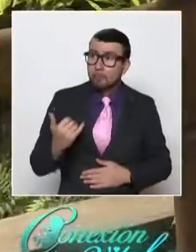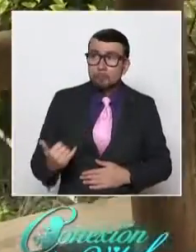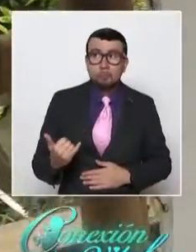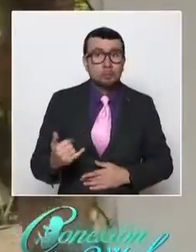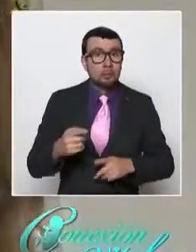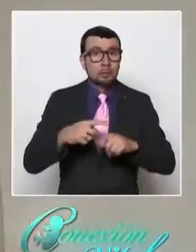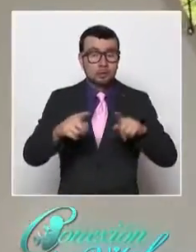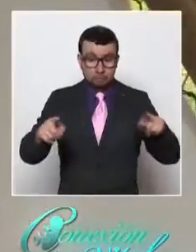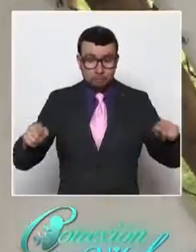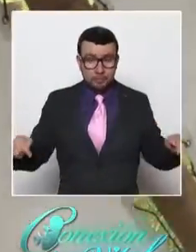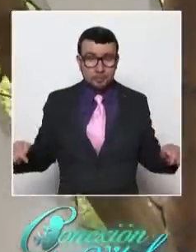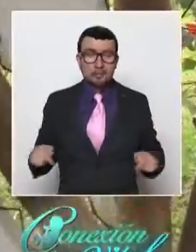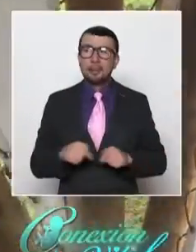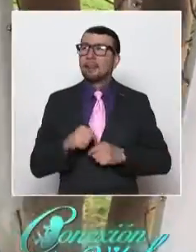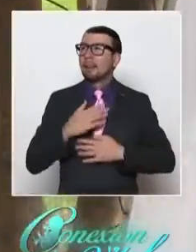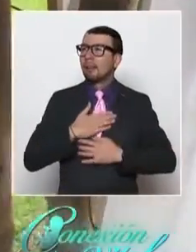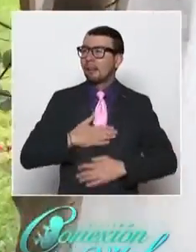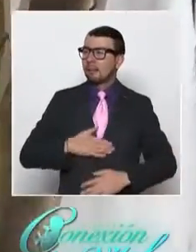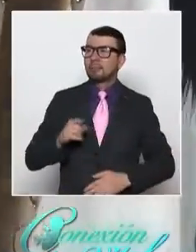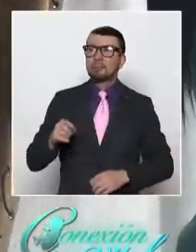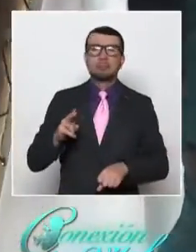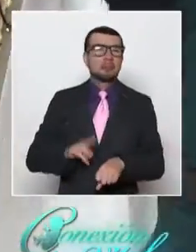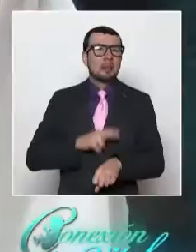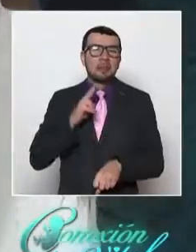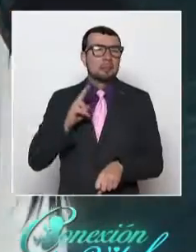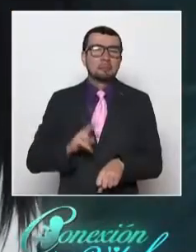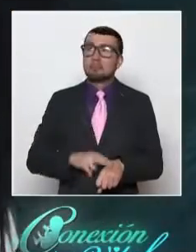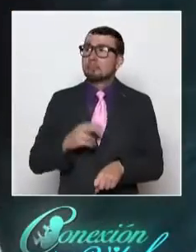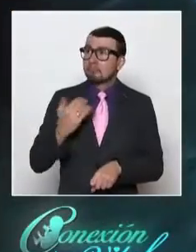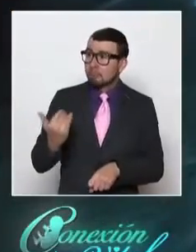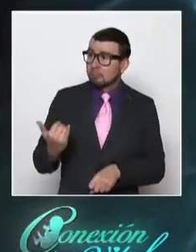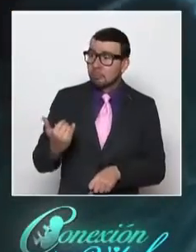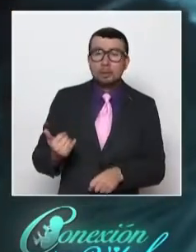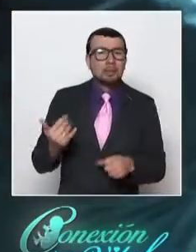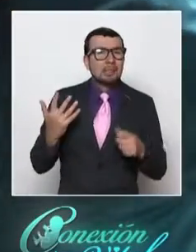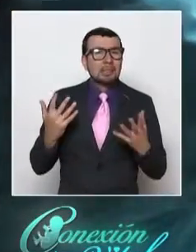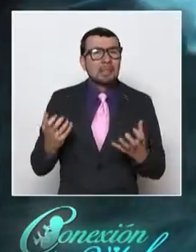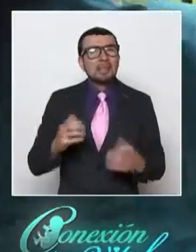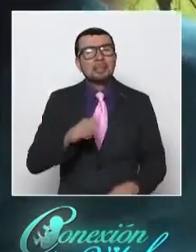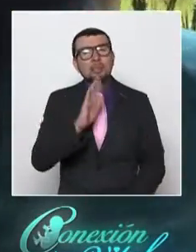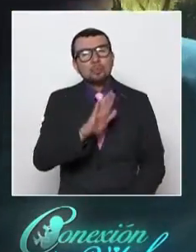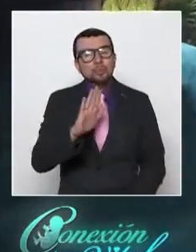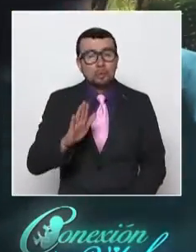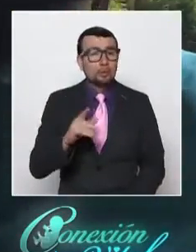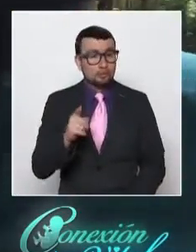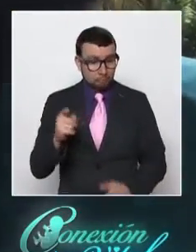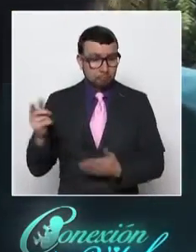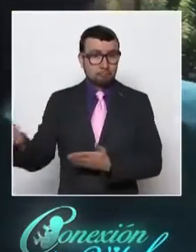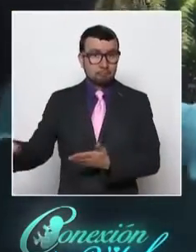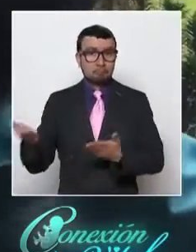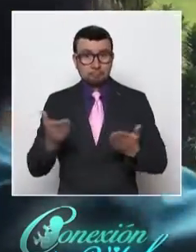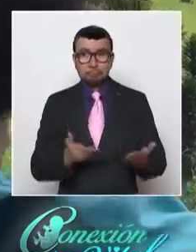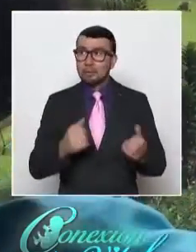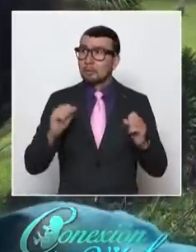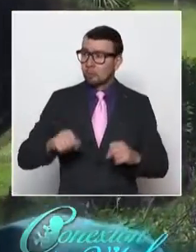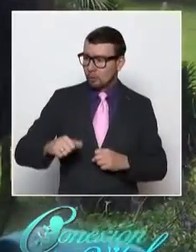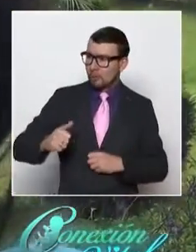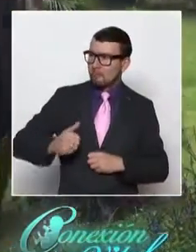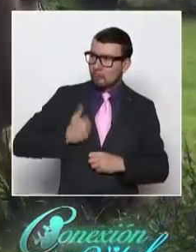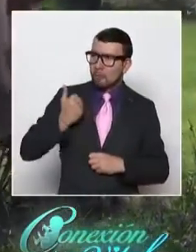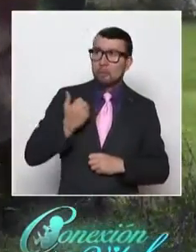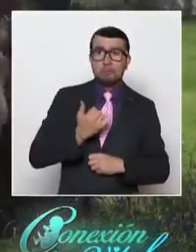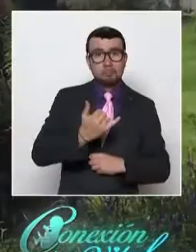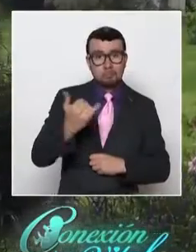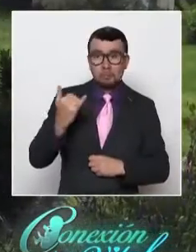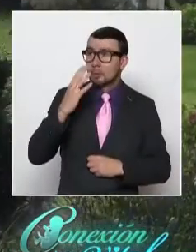absolutamente campestre y natural. Y queremos que todos ustedes se den esa oportunidad